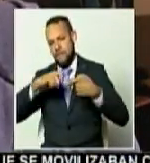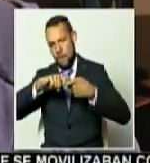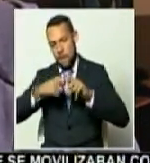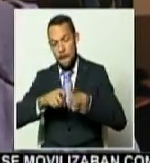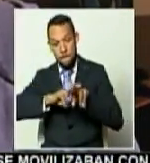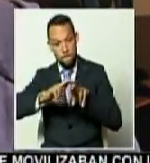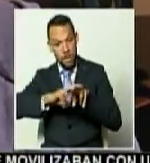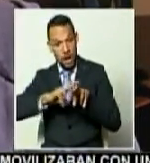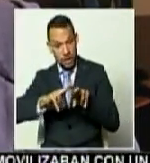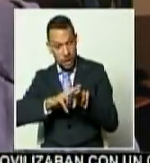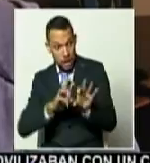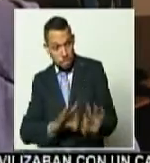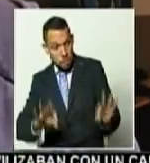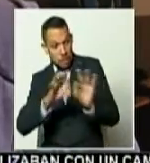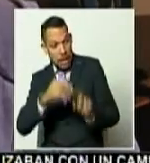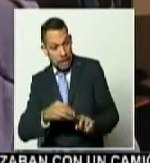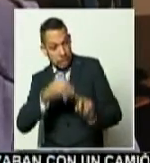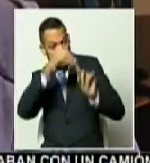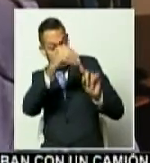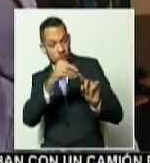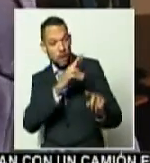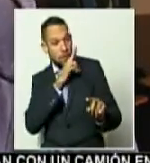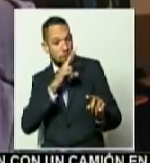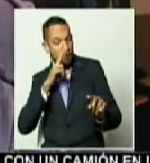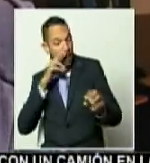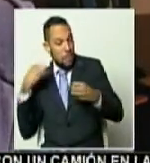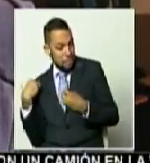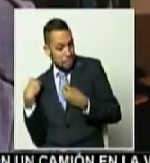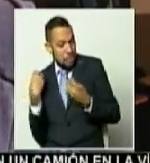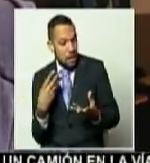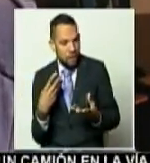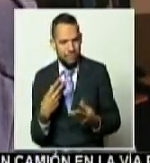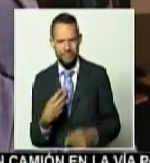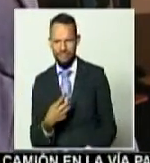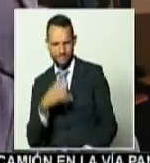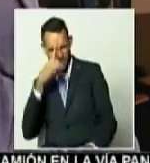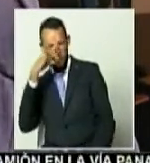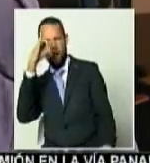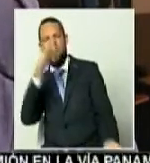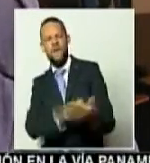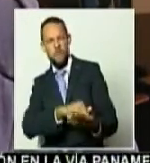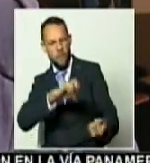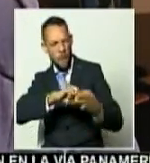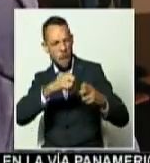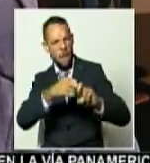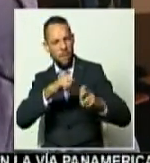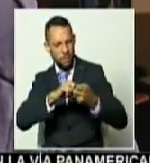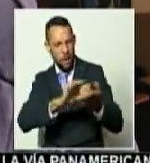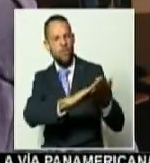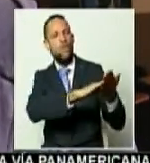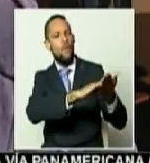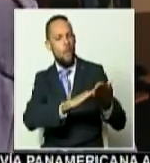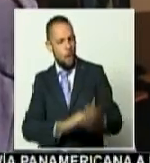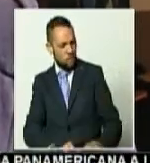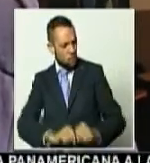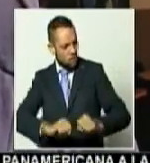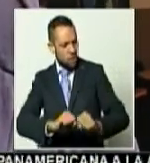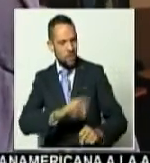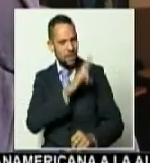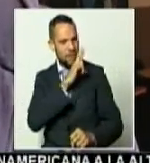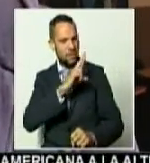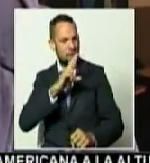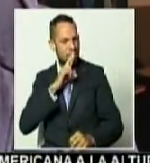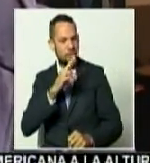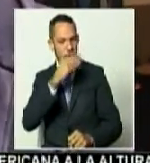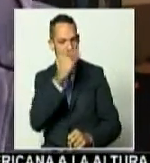sea un ejemplo en alimentación escolar. Nosotros consideramos de que realmente aquí se deben hacer cosas para fortalecer el